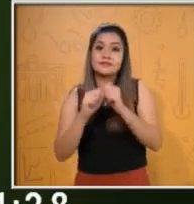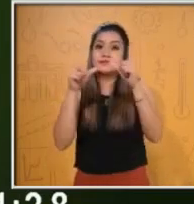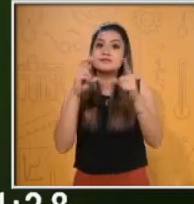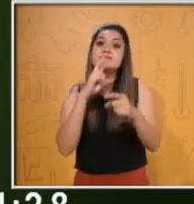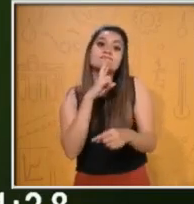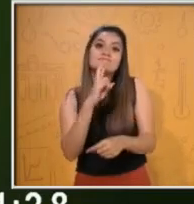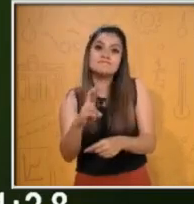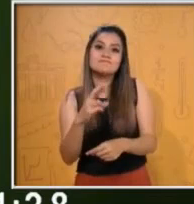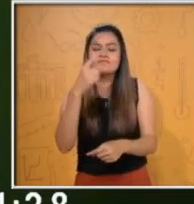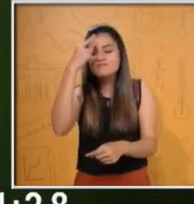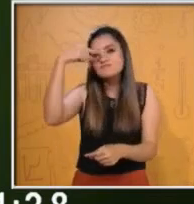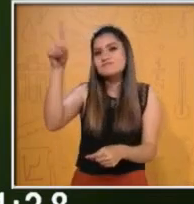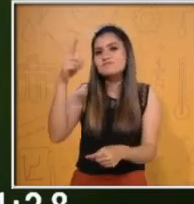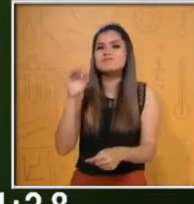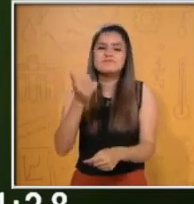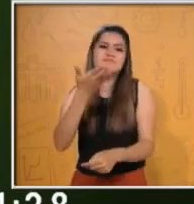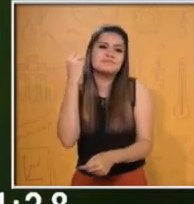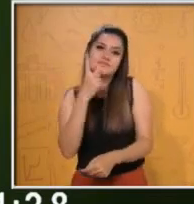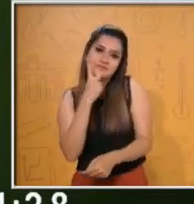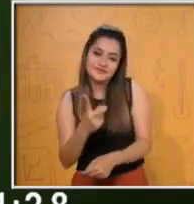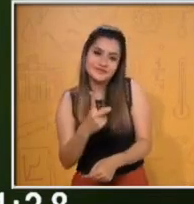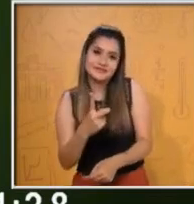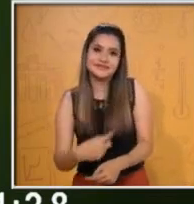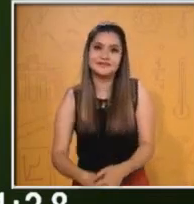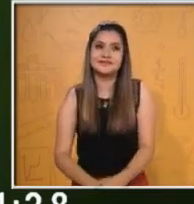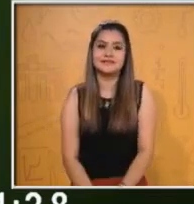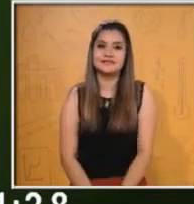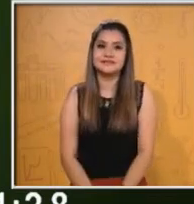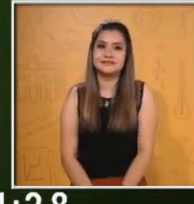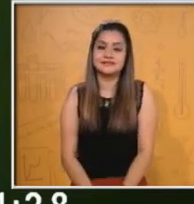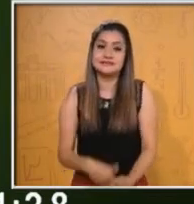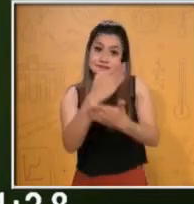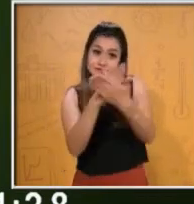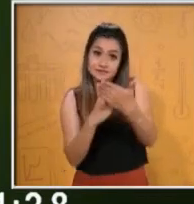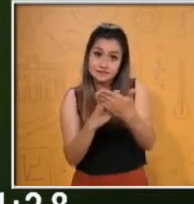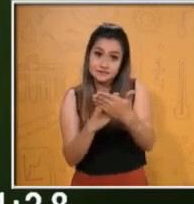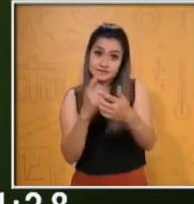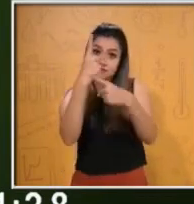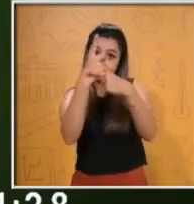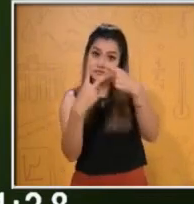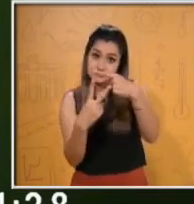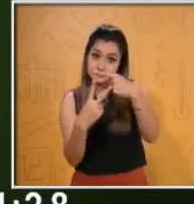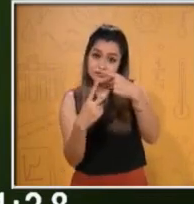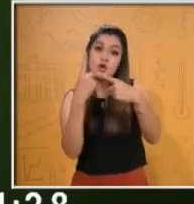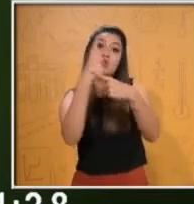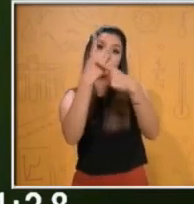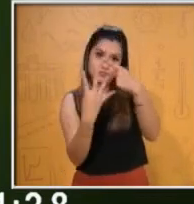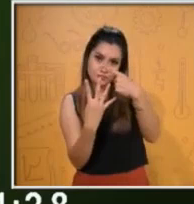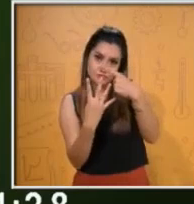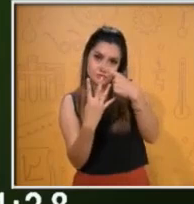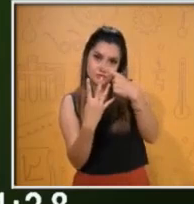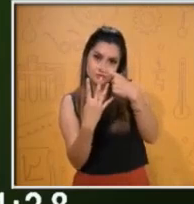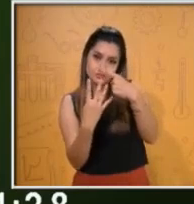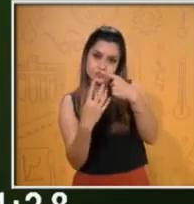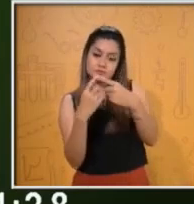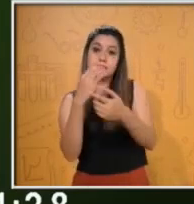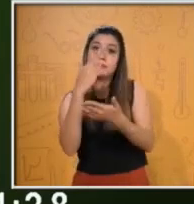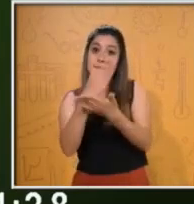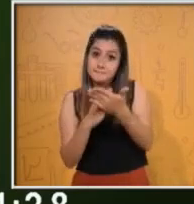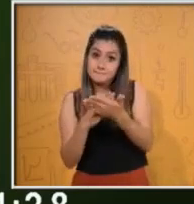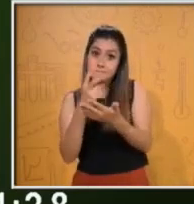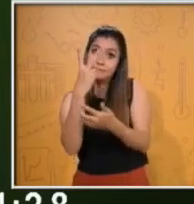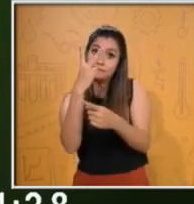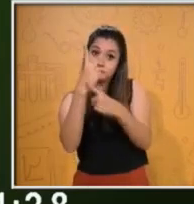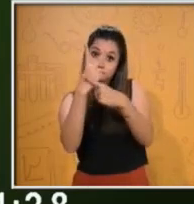respuestas sencillas que te acabo de mencionar. La mitad de 1 medio es 1 cuarto. La mitad de 2 tercios